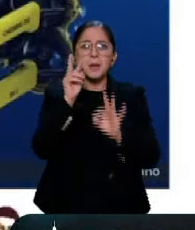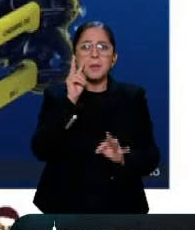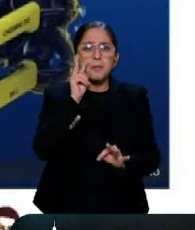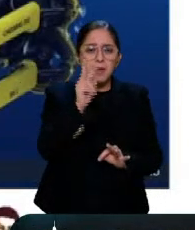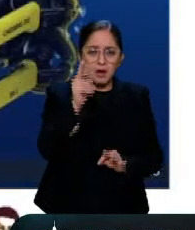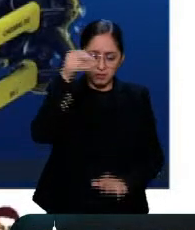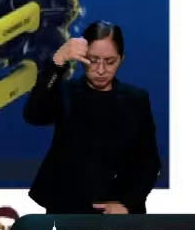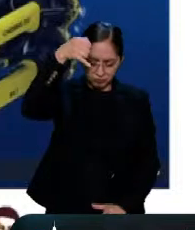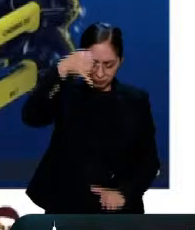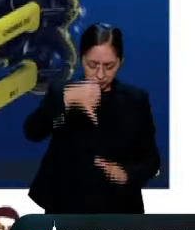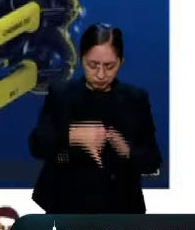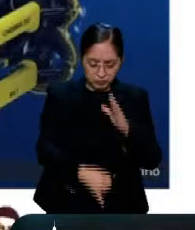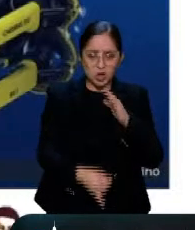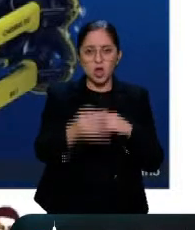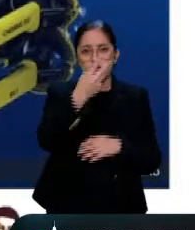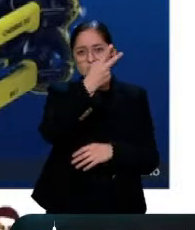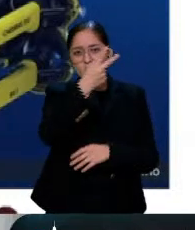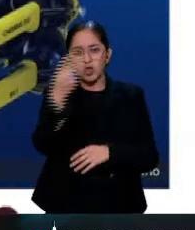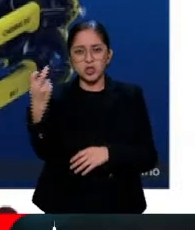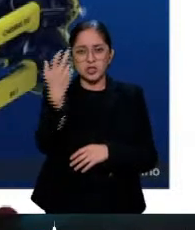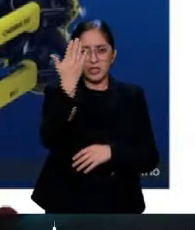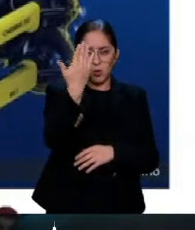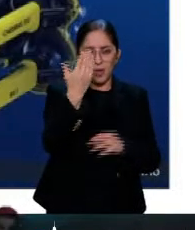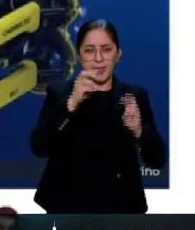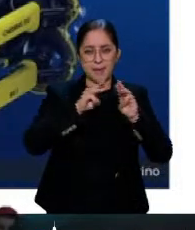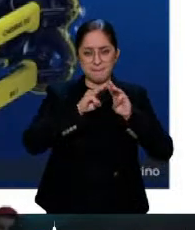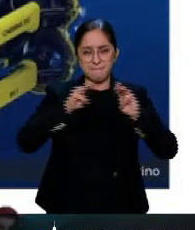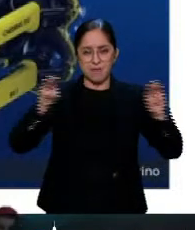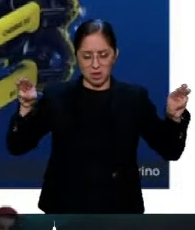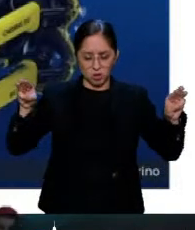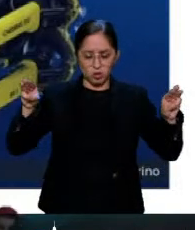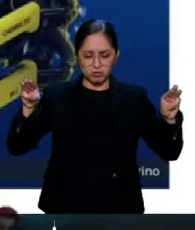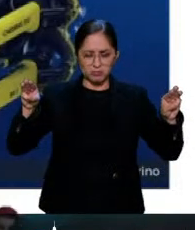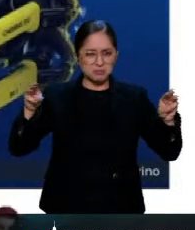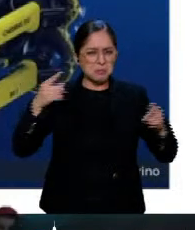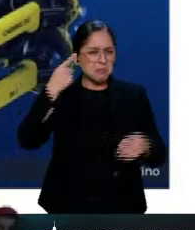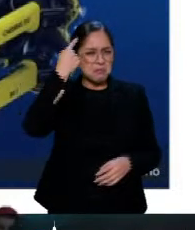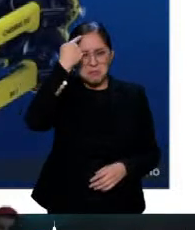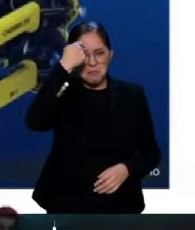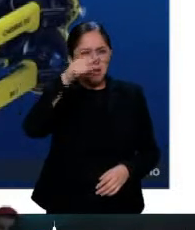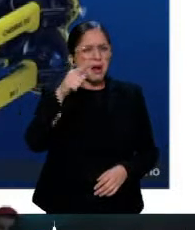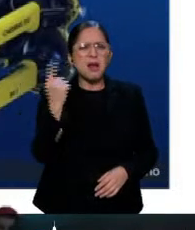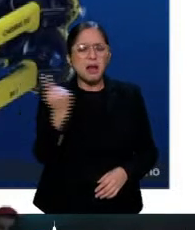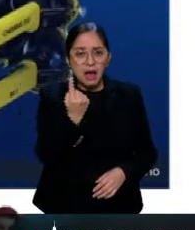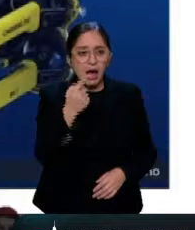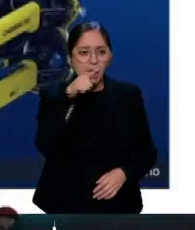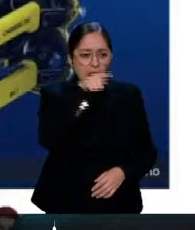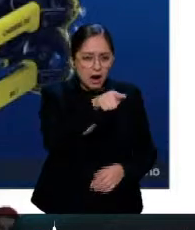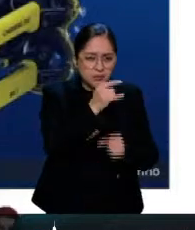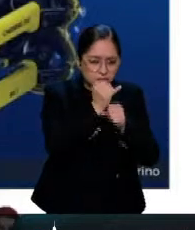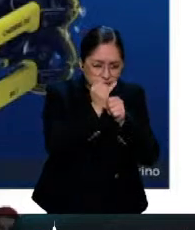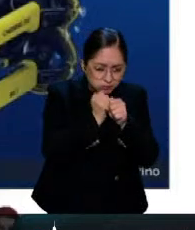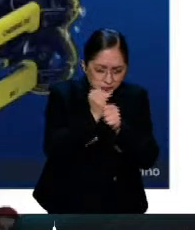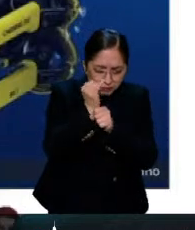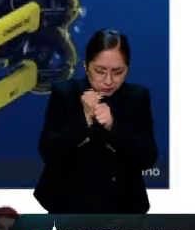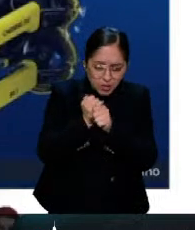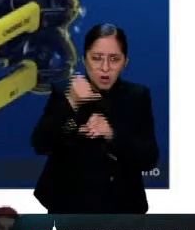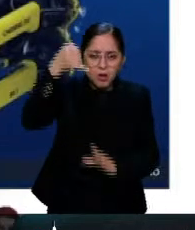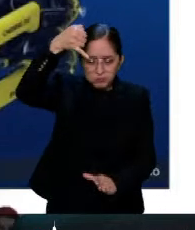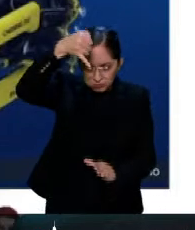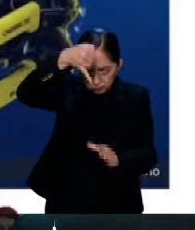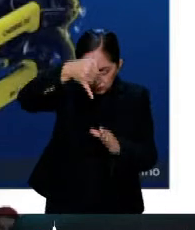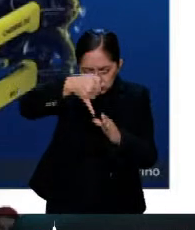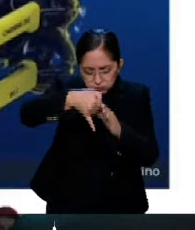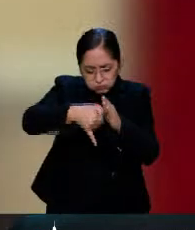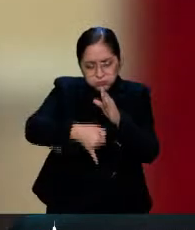250 metros de profundidad. Esto es con la finalidad de incursionar con los niveles actuales en las